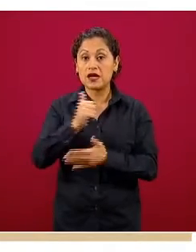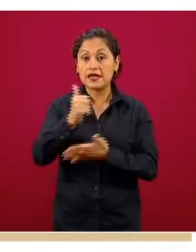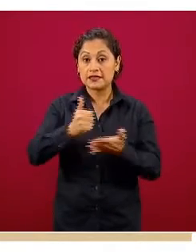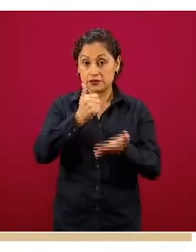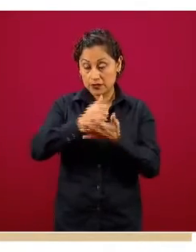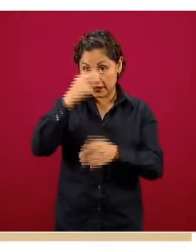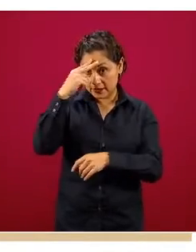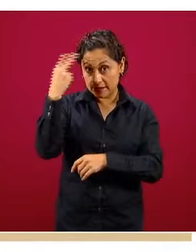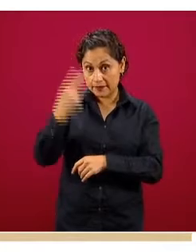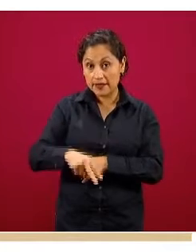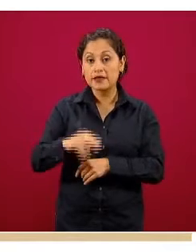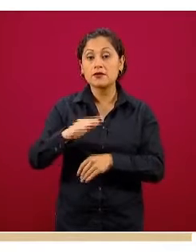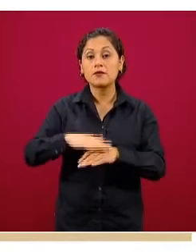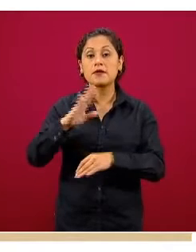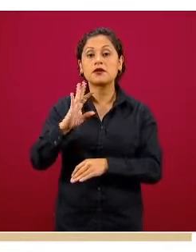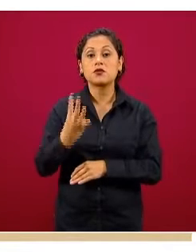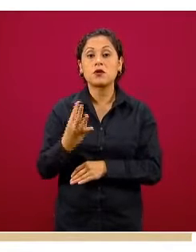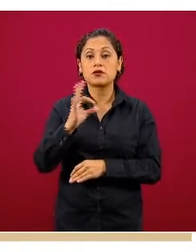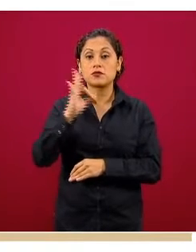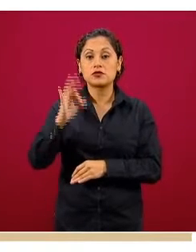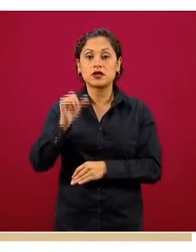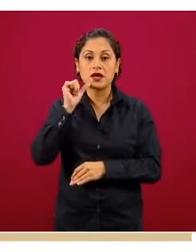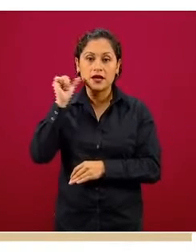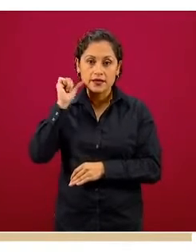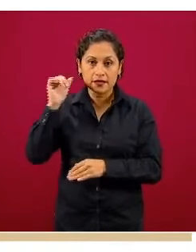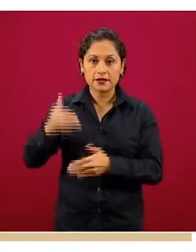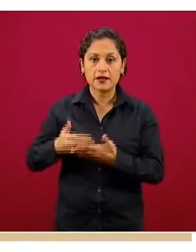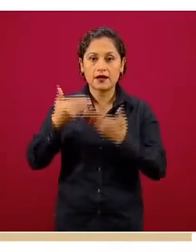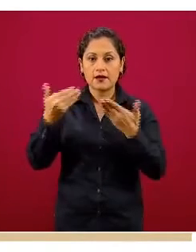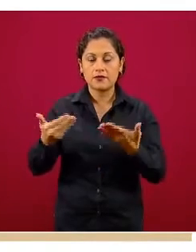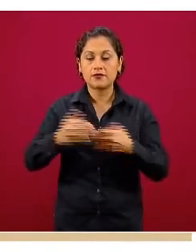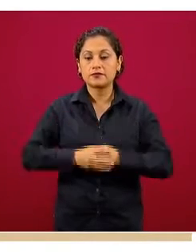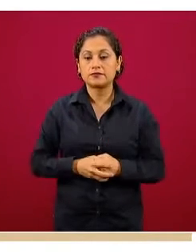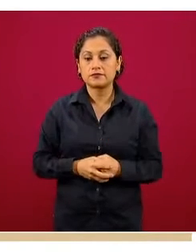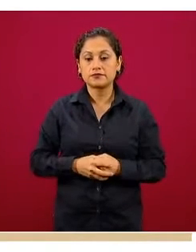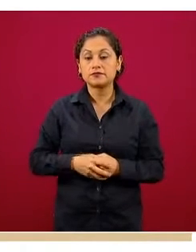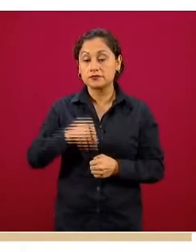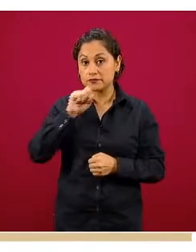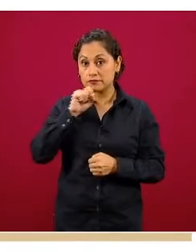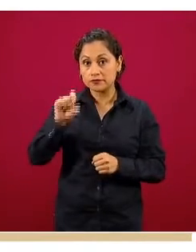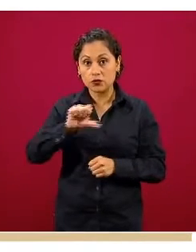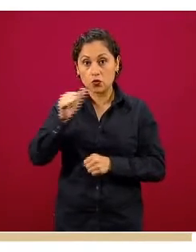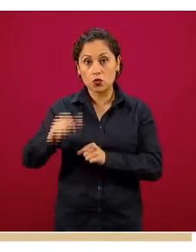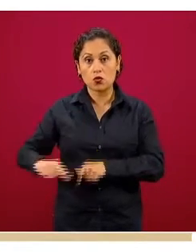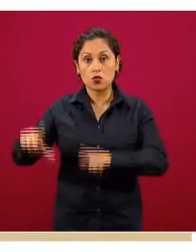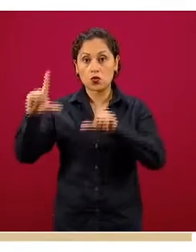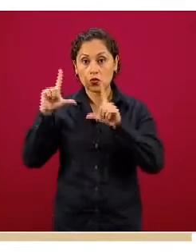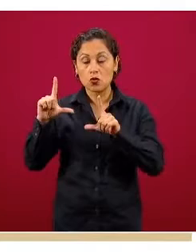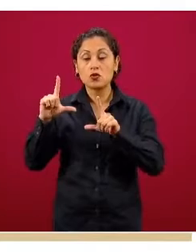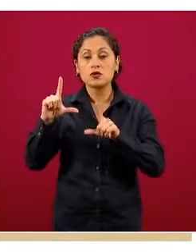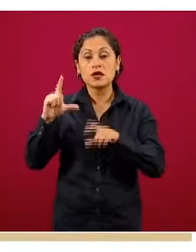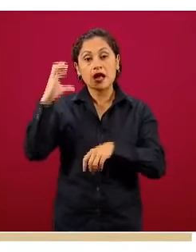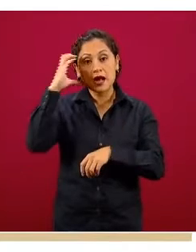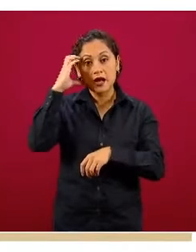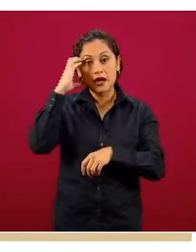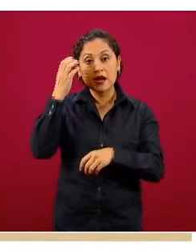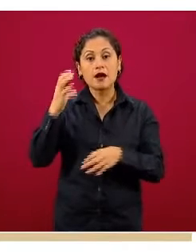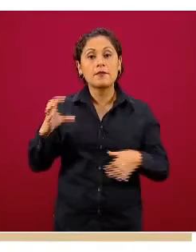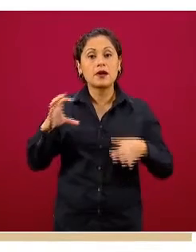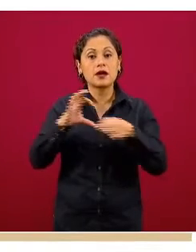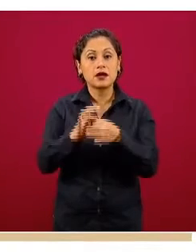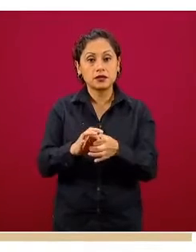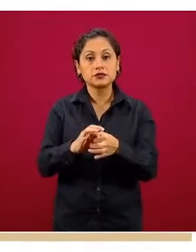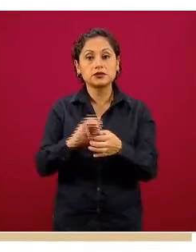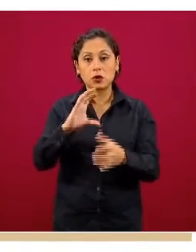México de un 4% en relación al día de ayer. Y en la siguiente diapositiva vemos la disponibilidad de camas con ventilador, que son